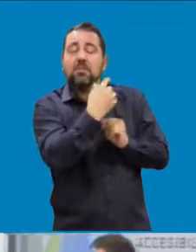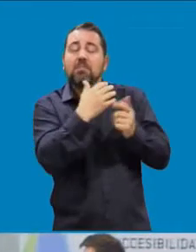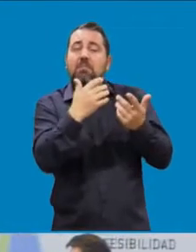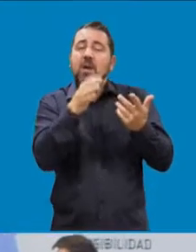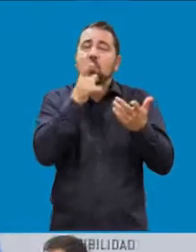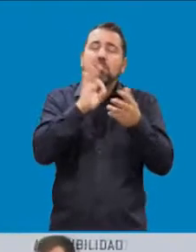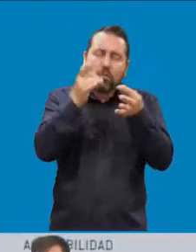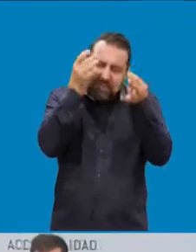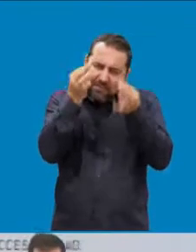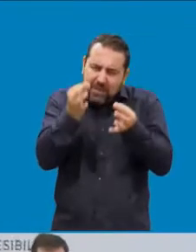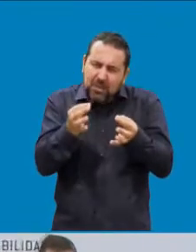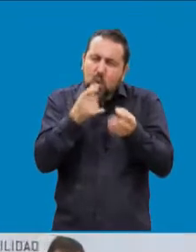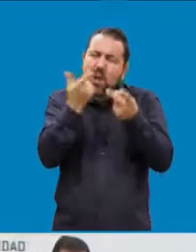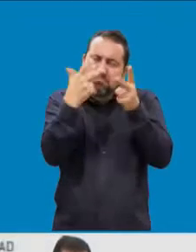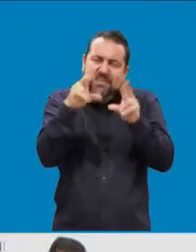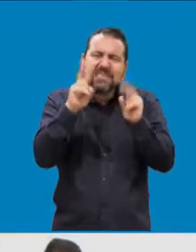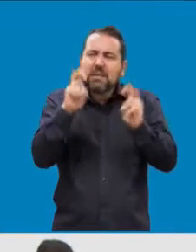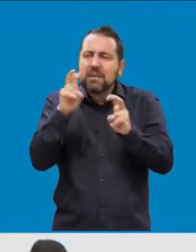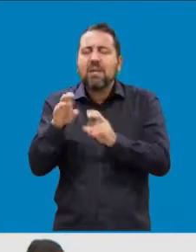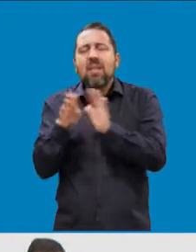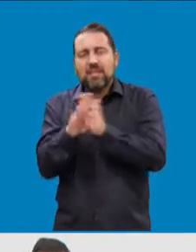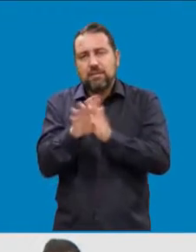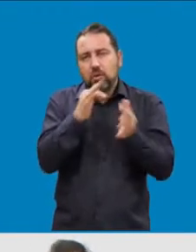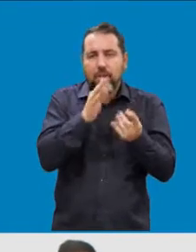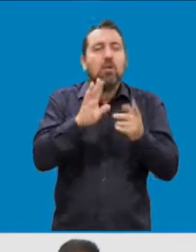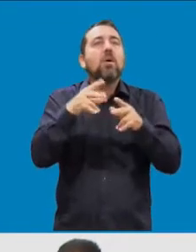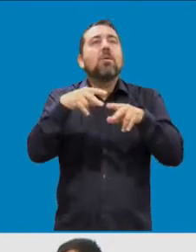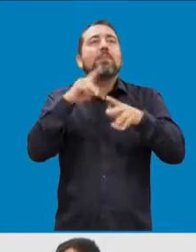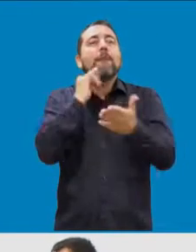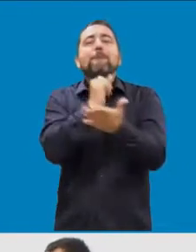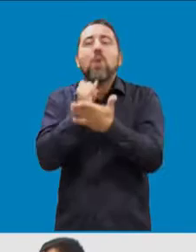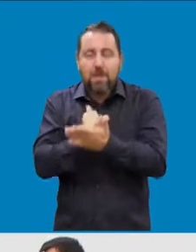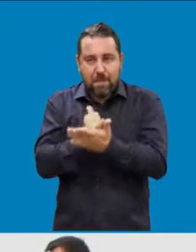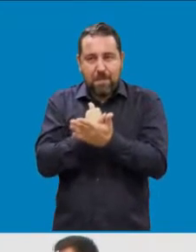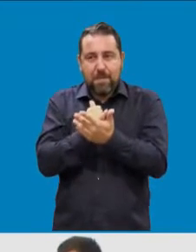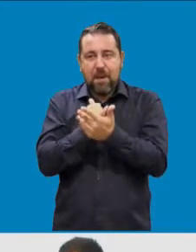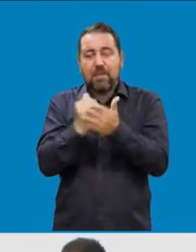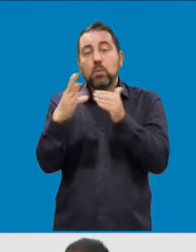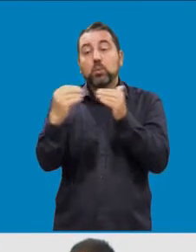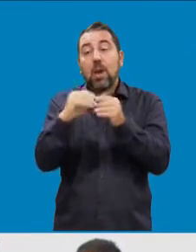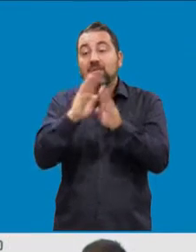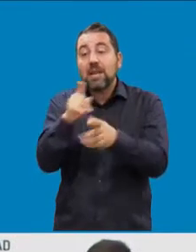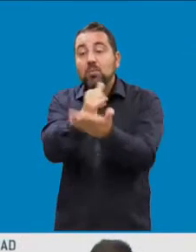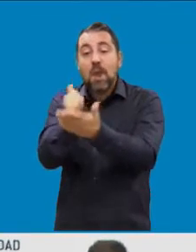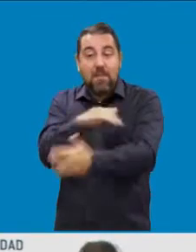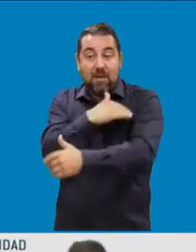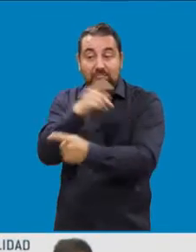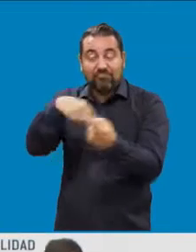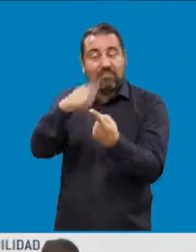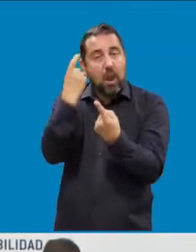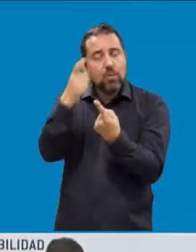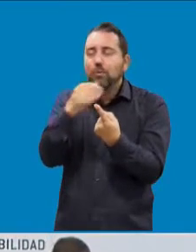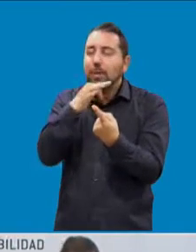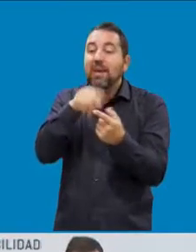¿vale? Estamos aún haciendo refinamientos y acabando las cuestiones de accesibilidad. No se ha llegado a una prueba todavía